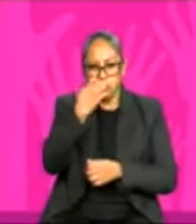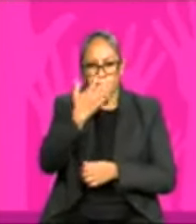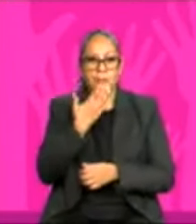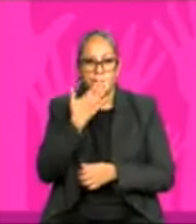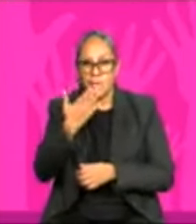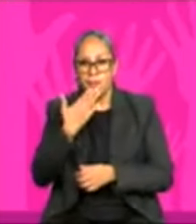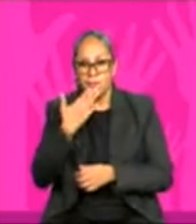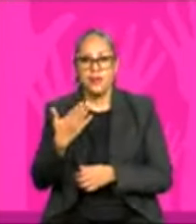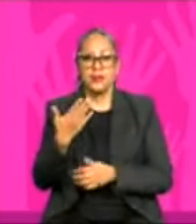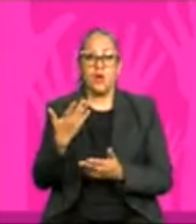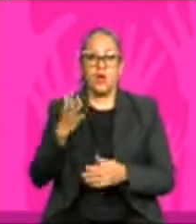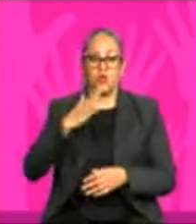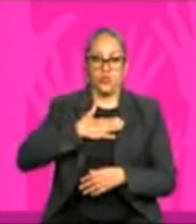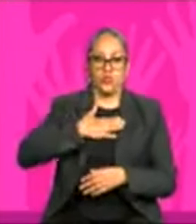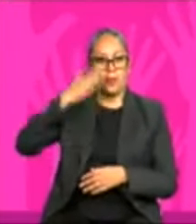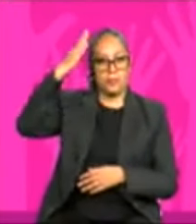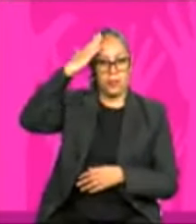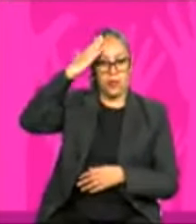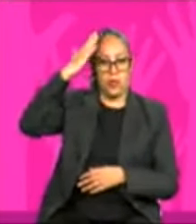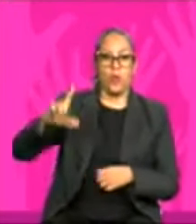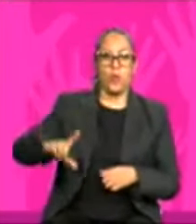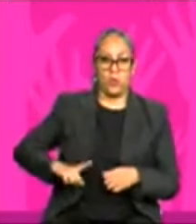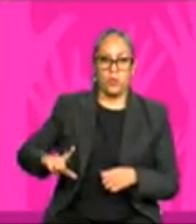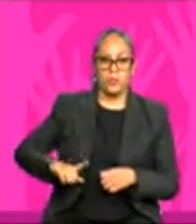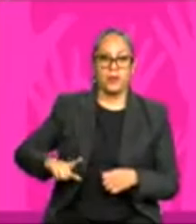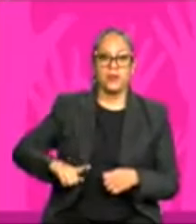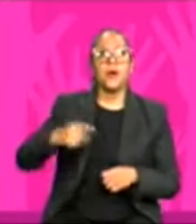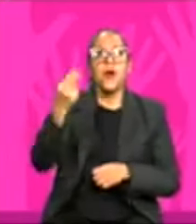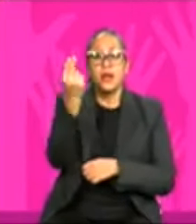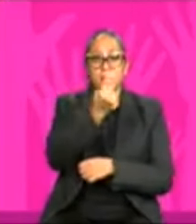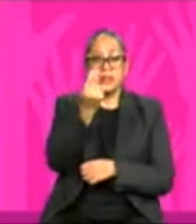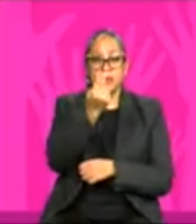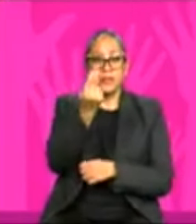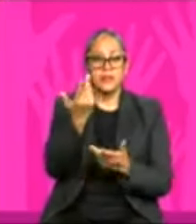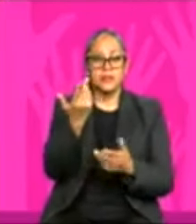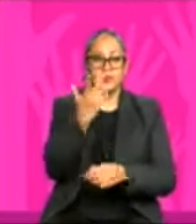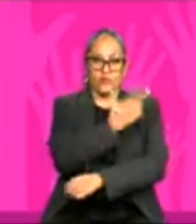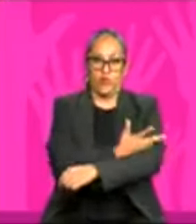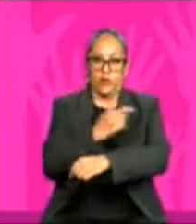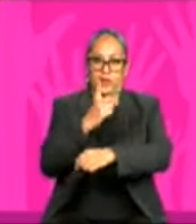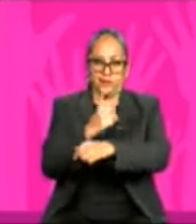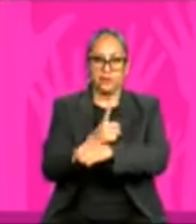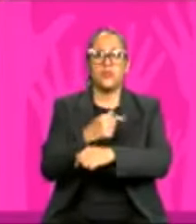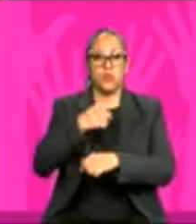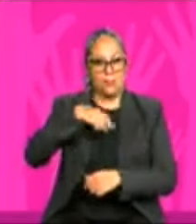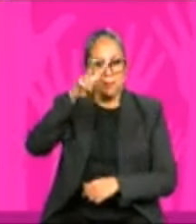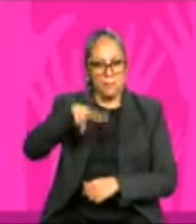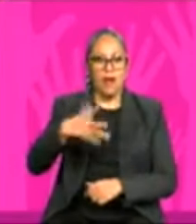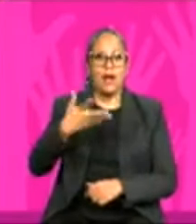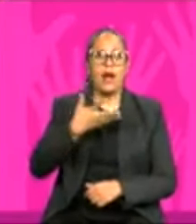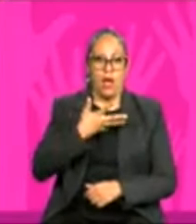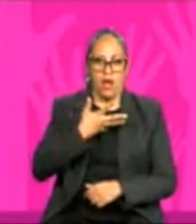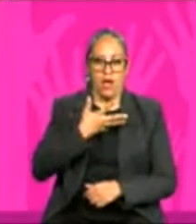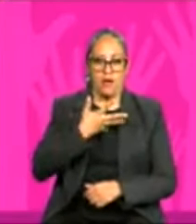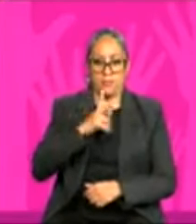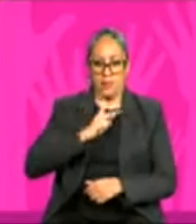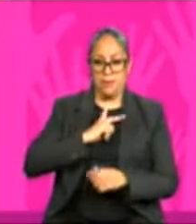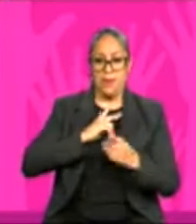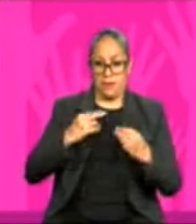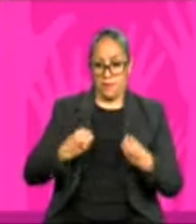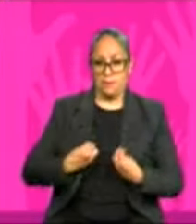que encabezaré el gobierno debo tener una probada honestidad que la tengo en mi vida pública y